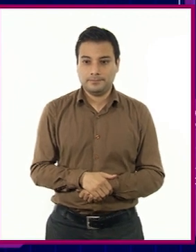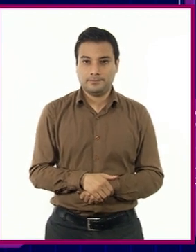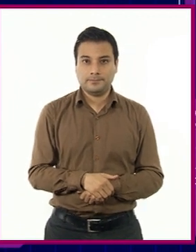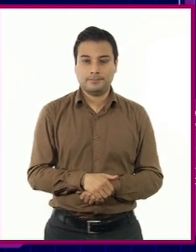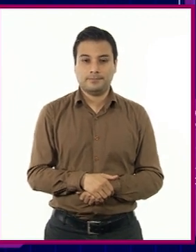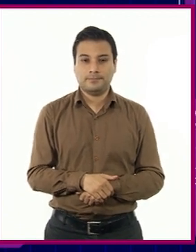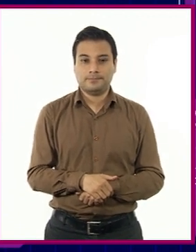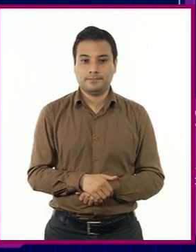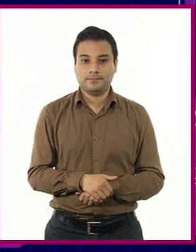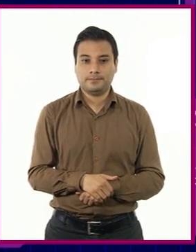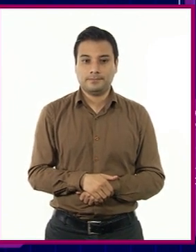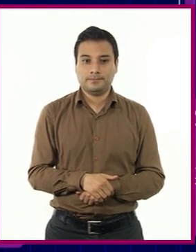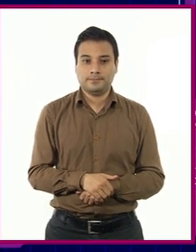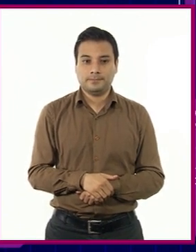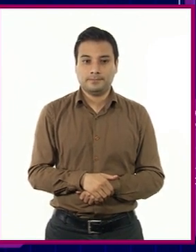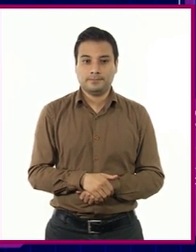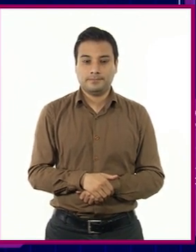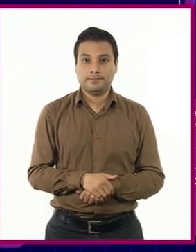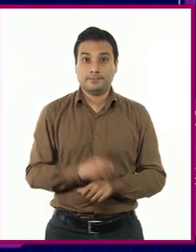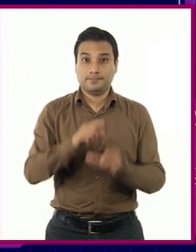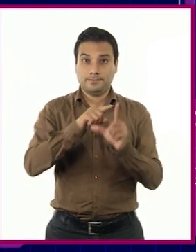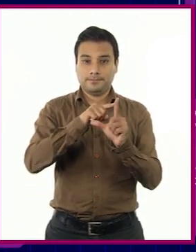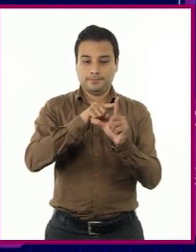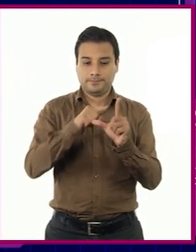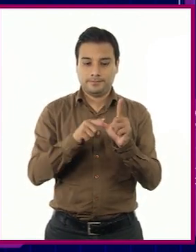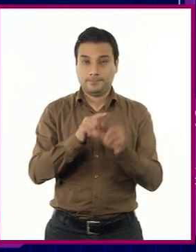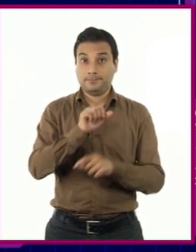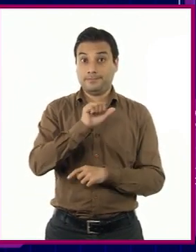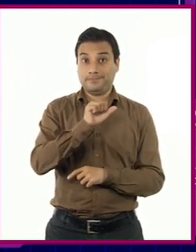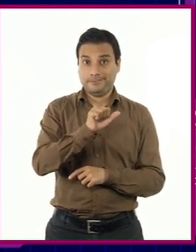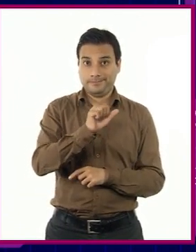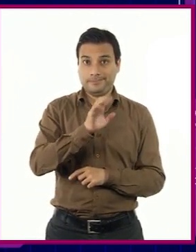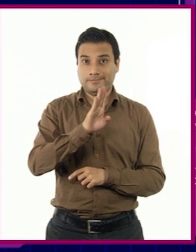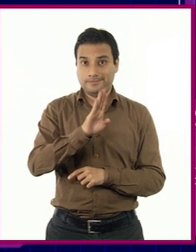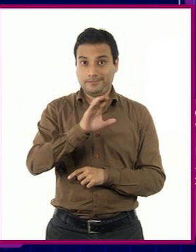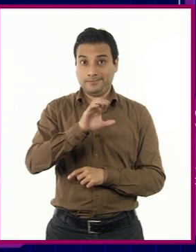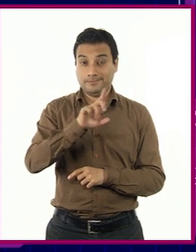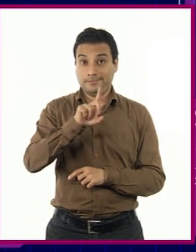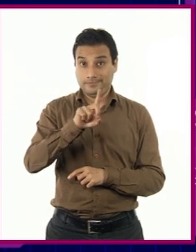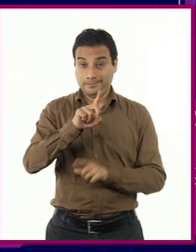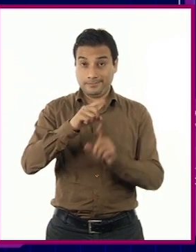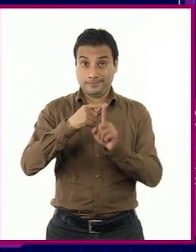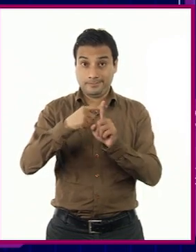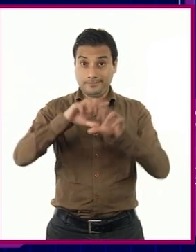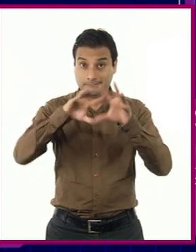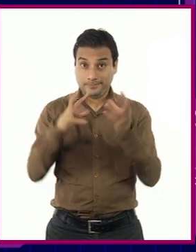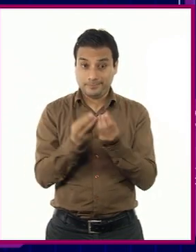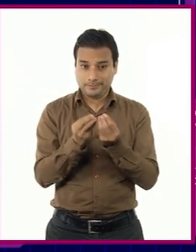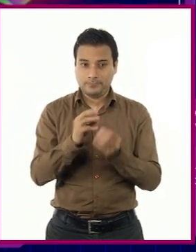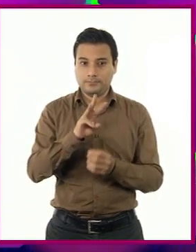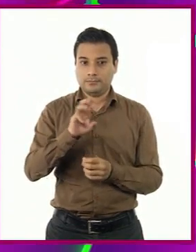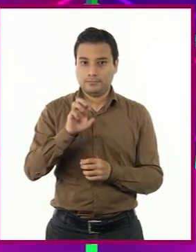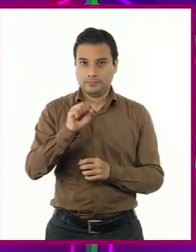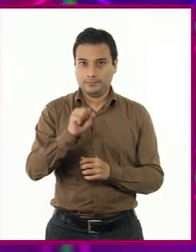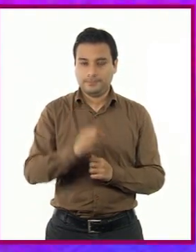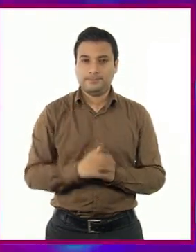lo tanto, la suma de los ángulos A, B, C y D es igual a 360 grados.